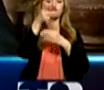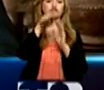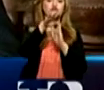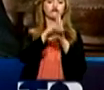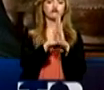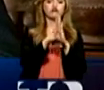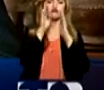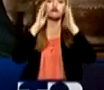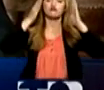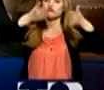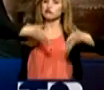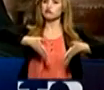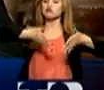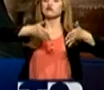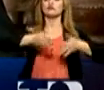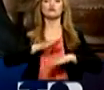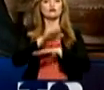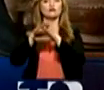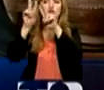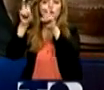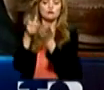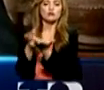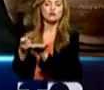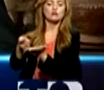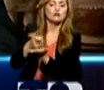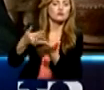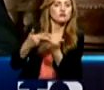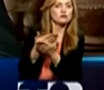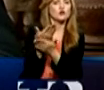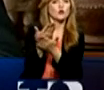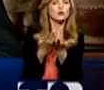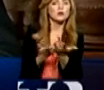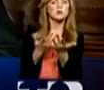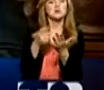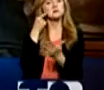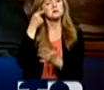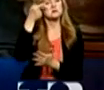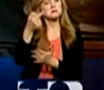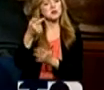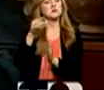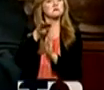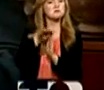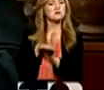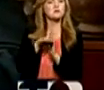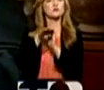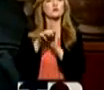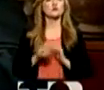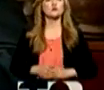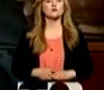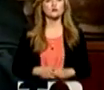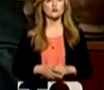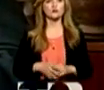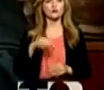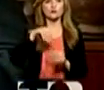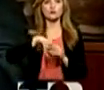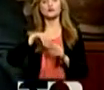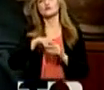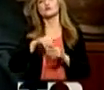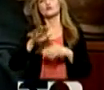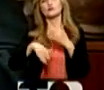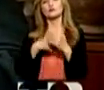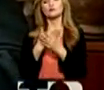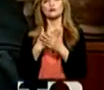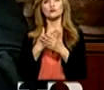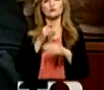sea conservadora en cuanto a los ingresos que se pueden esperar para el próximo año. Esta austeridad en el gasto también debería estar acompañada